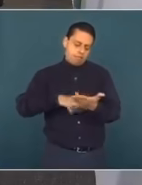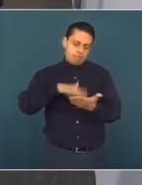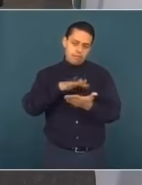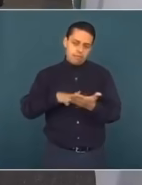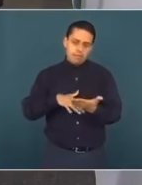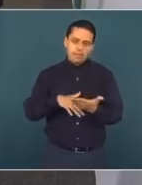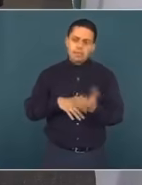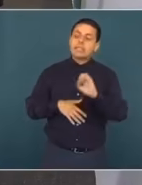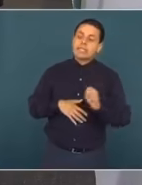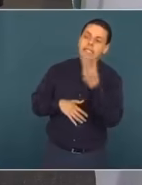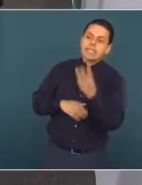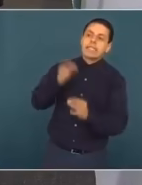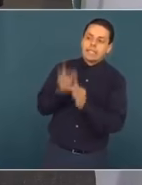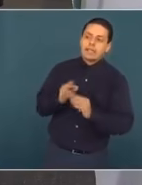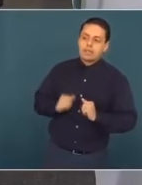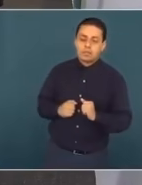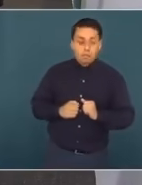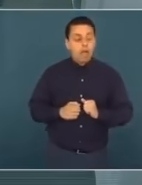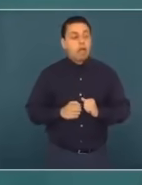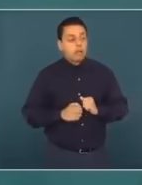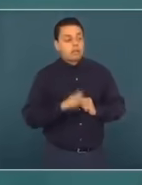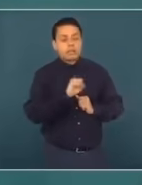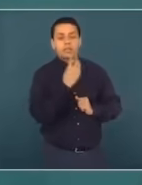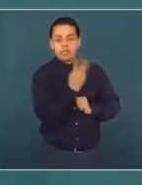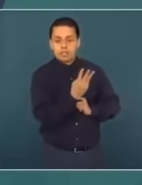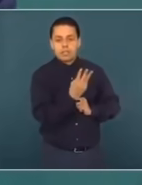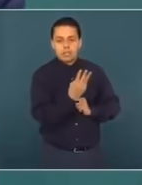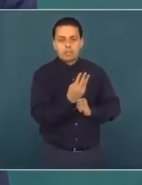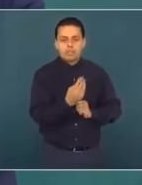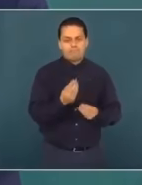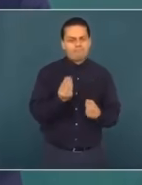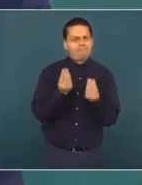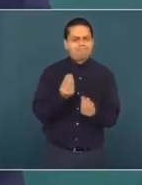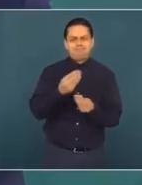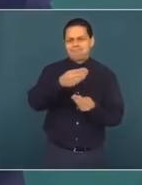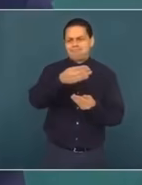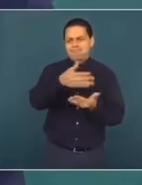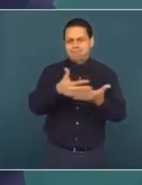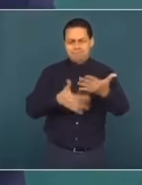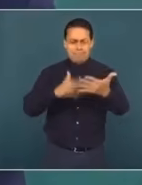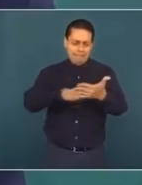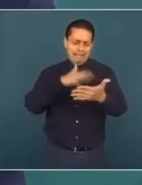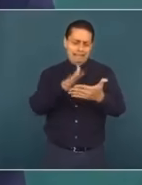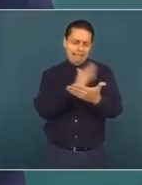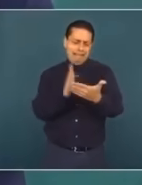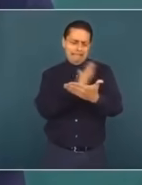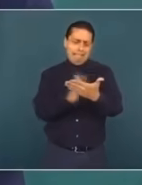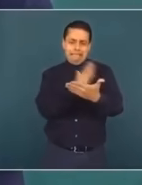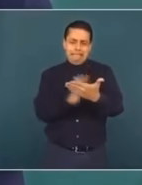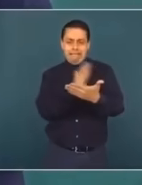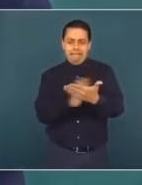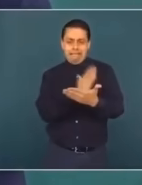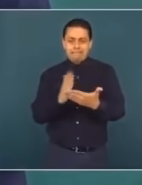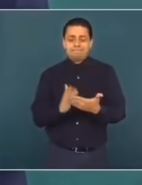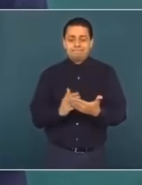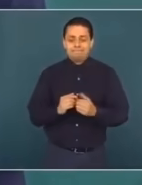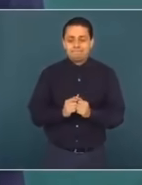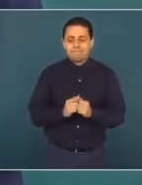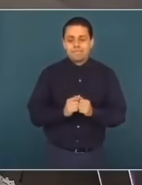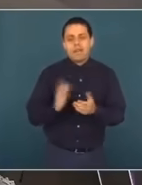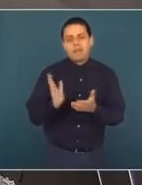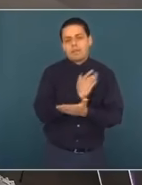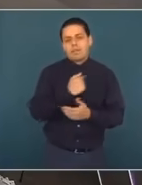63, para ser precisos. 63 páginas. Sí, sí, es un documento largo. Sí. Y además me estaba yo